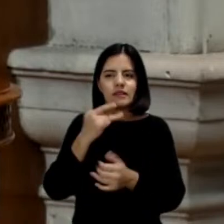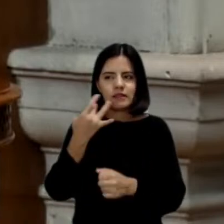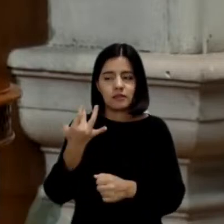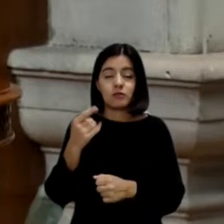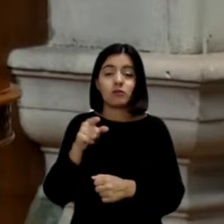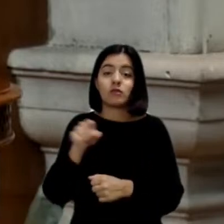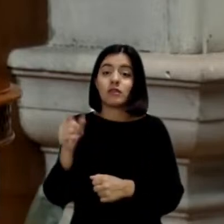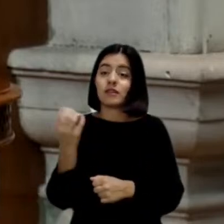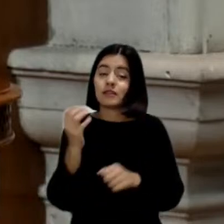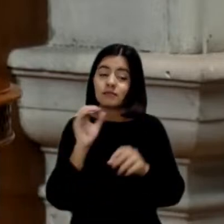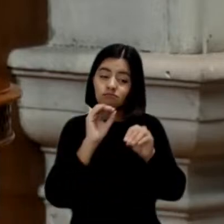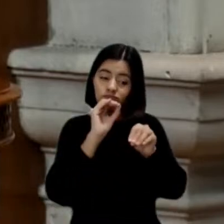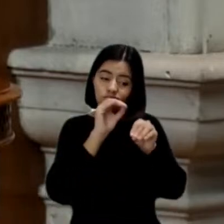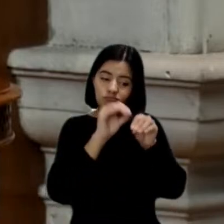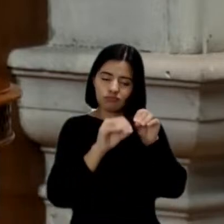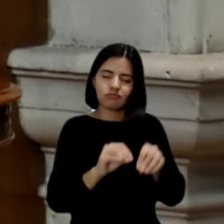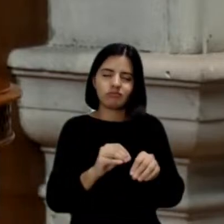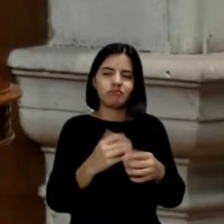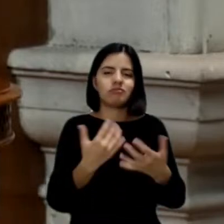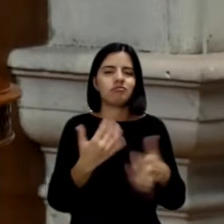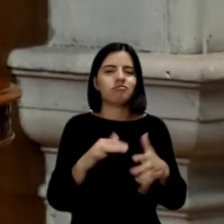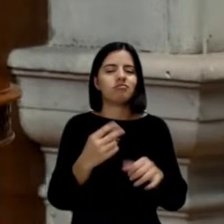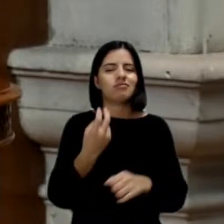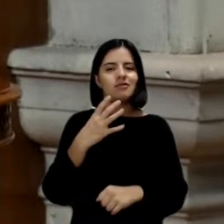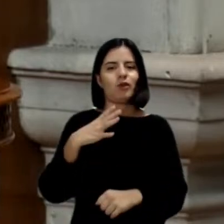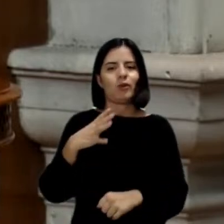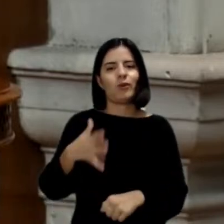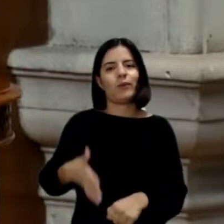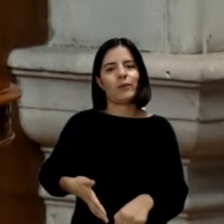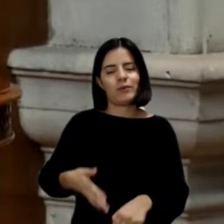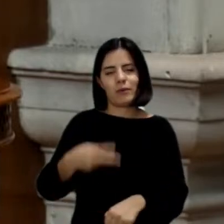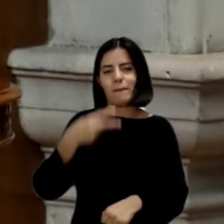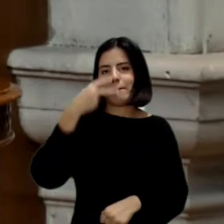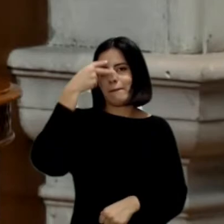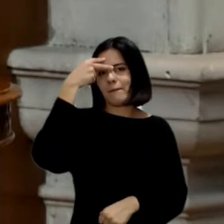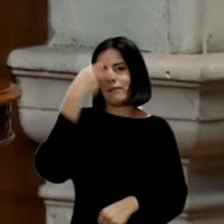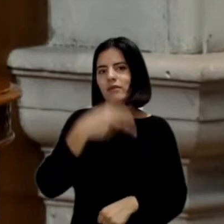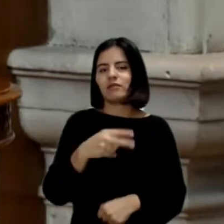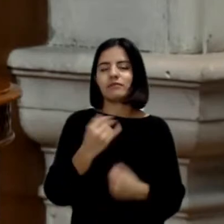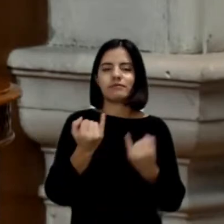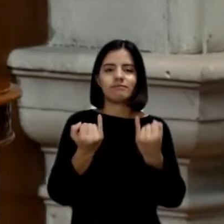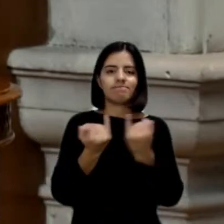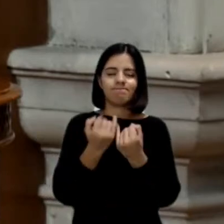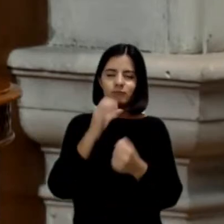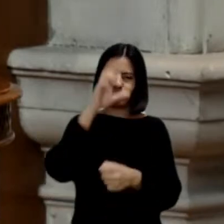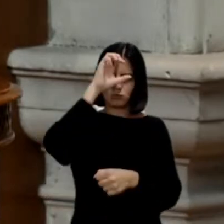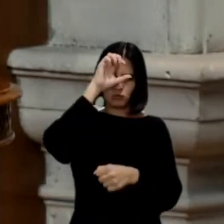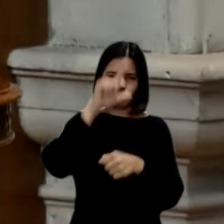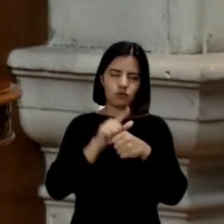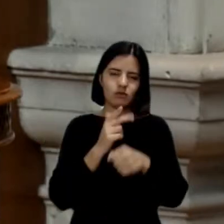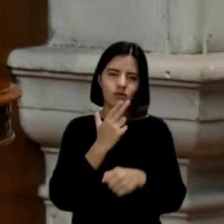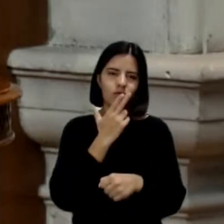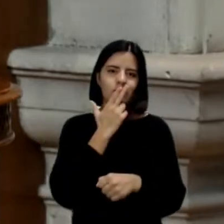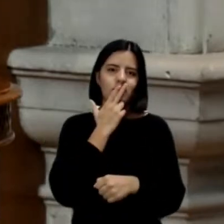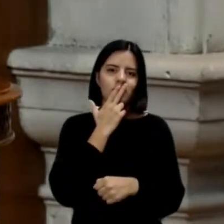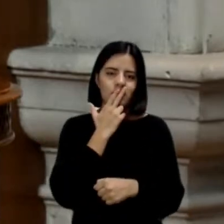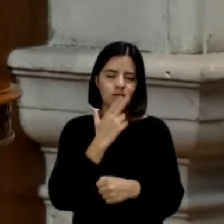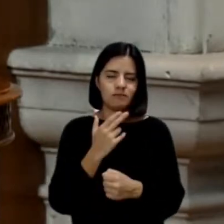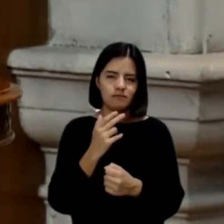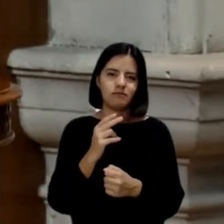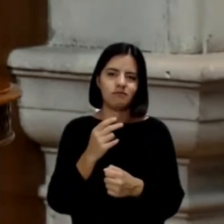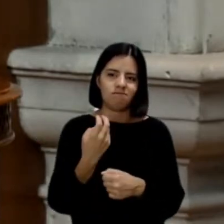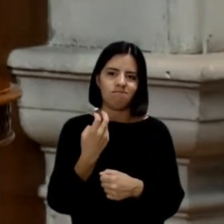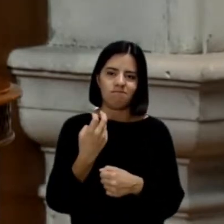pieza un símbolo de orgullo nacional y uno de nuestros patrimonios culturales que mayor tradición